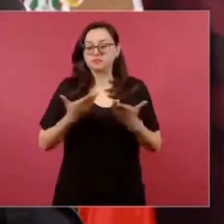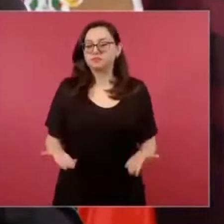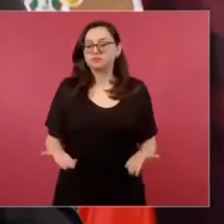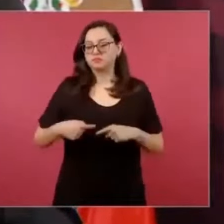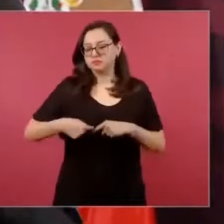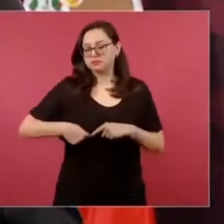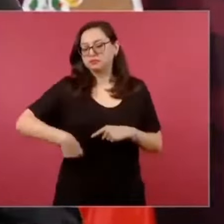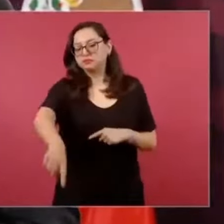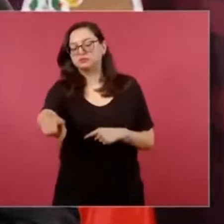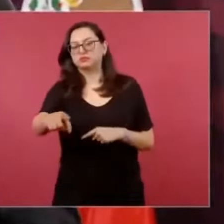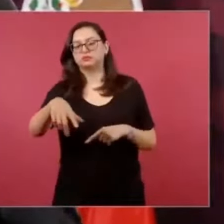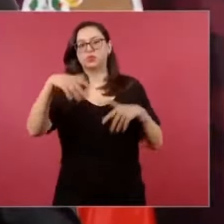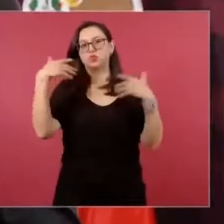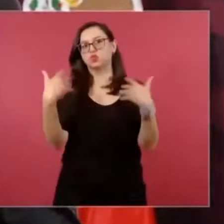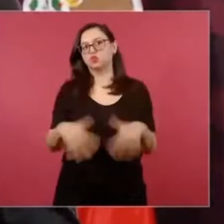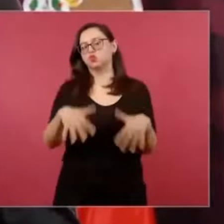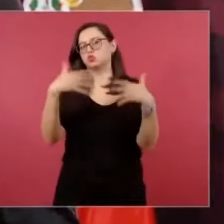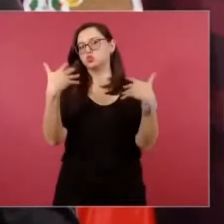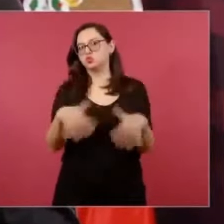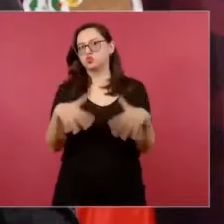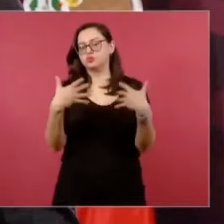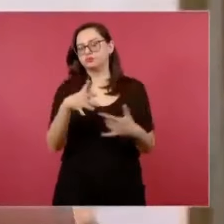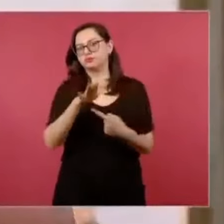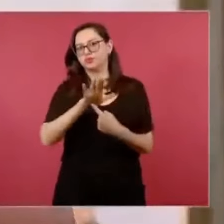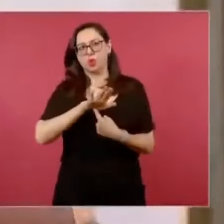Es un ejemplo mundial.